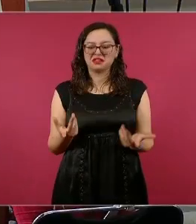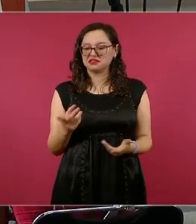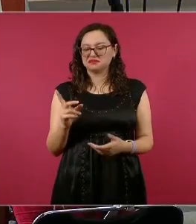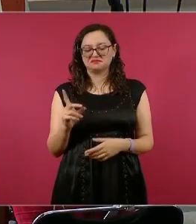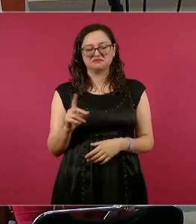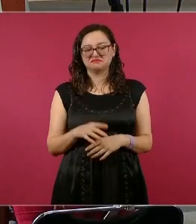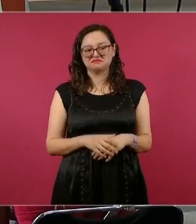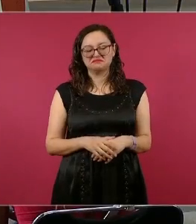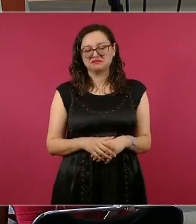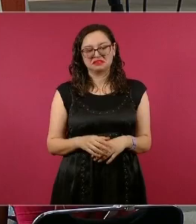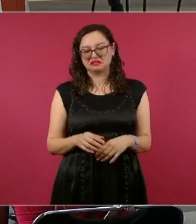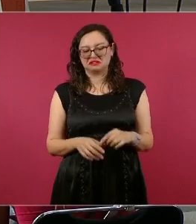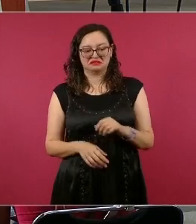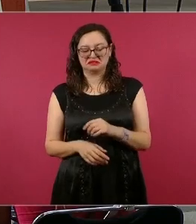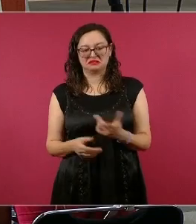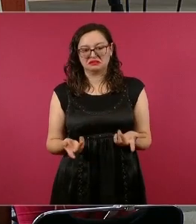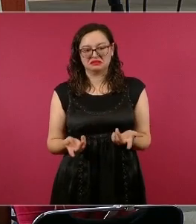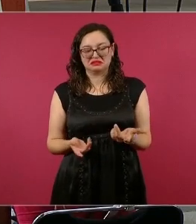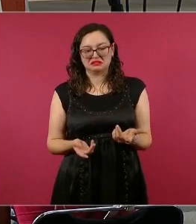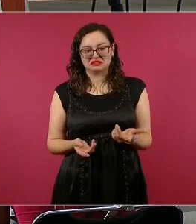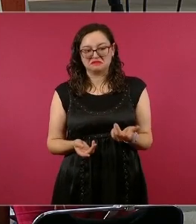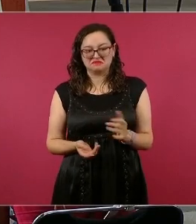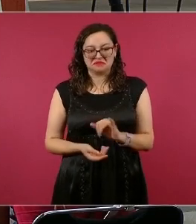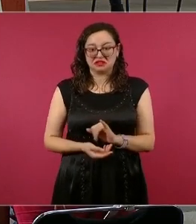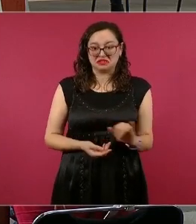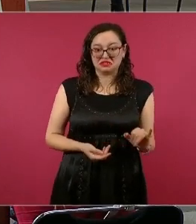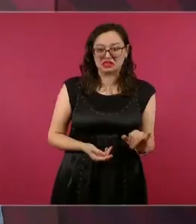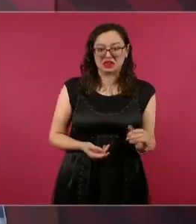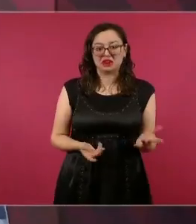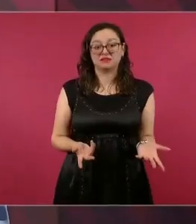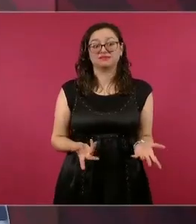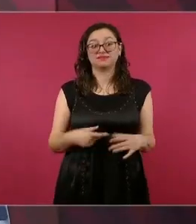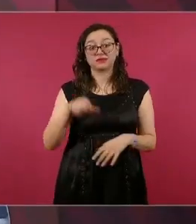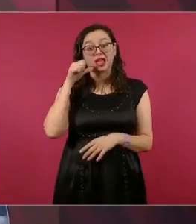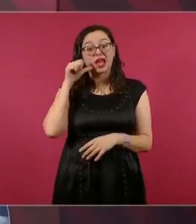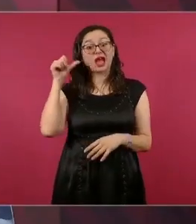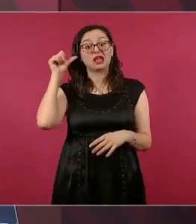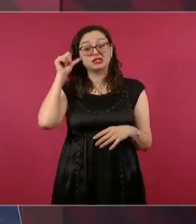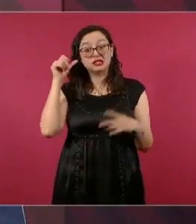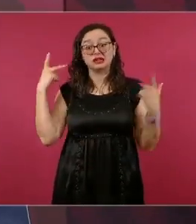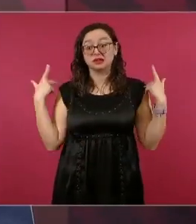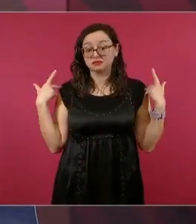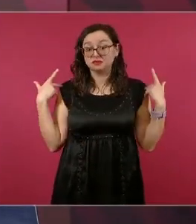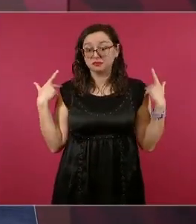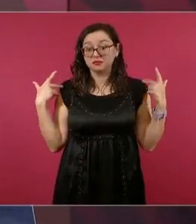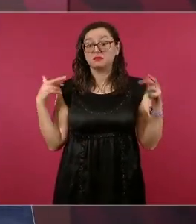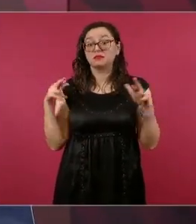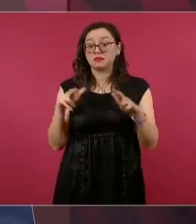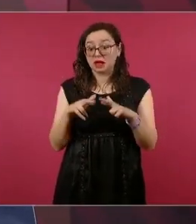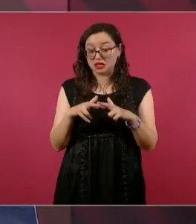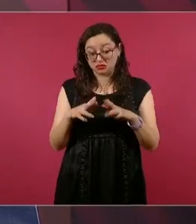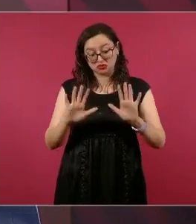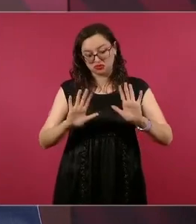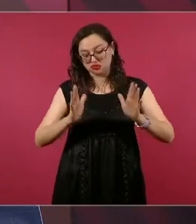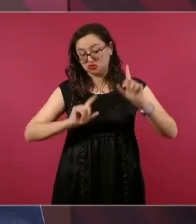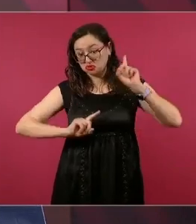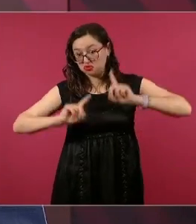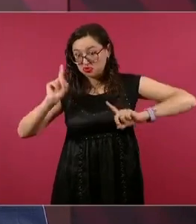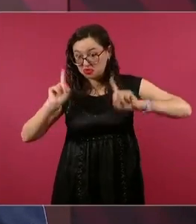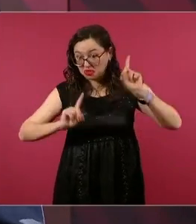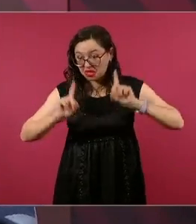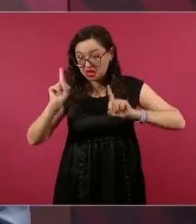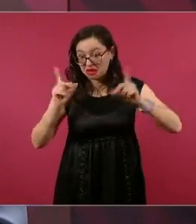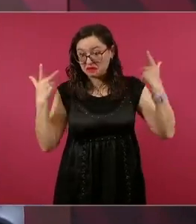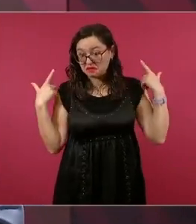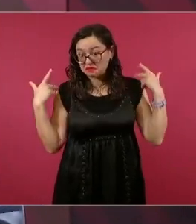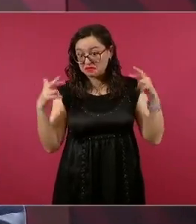tampoco es de izquierda. Ayer lo que hicieron algunos maestros y quién sabe si maestros,